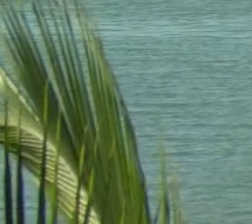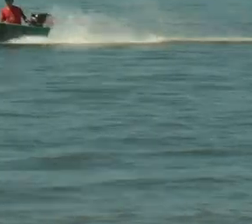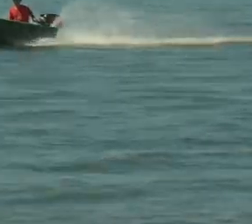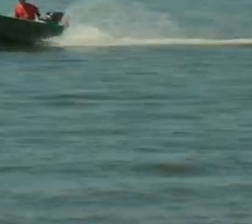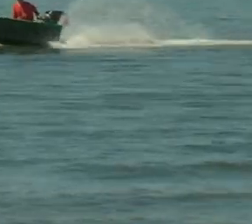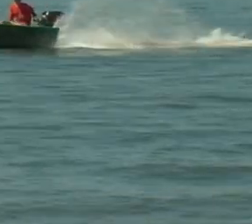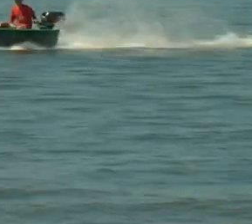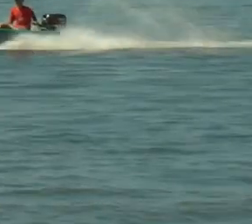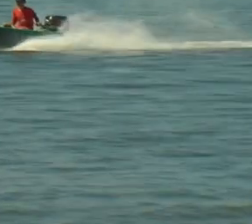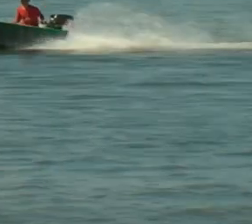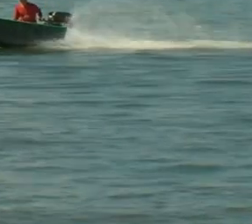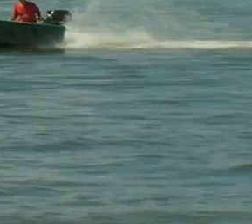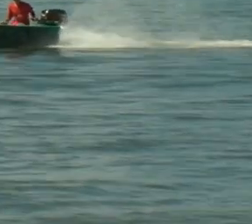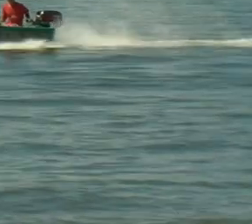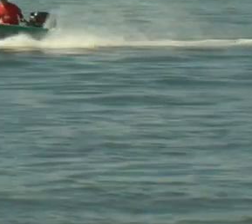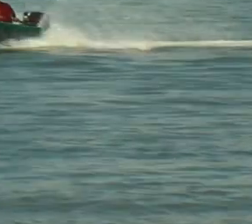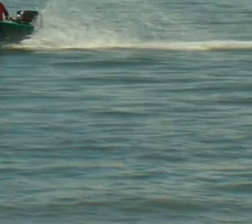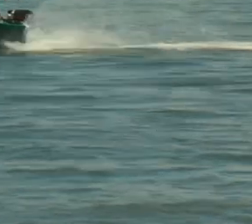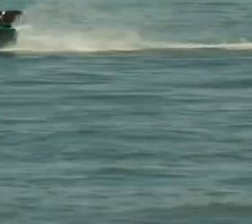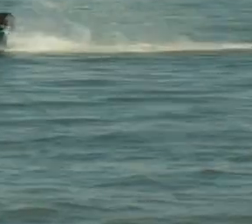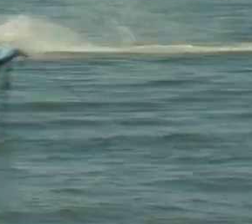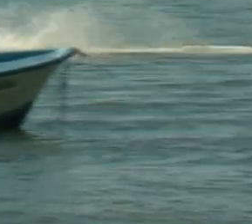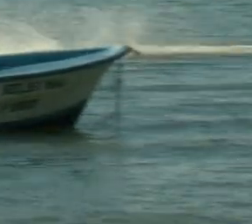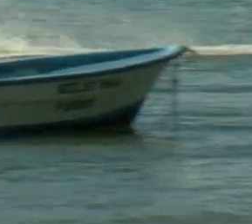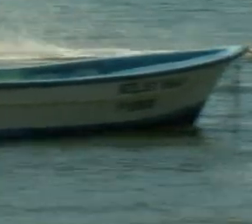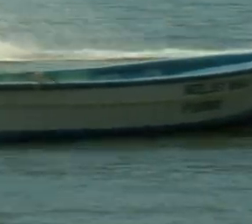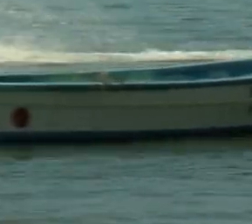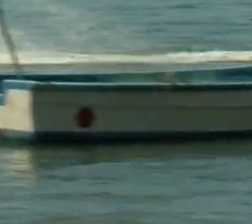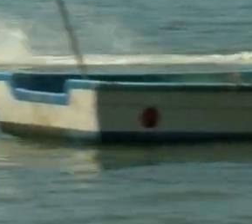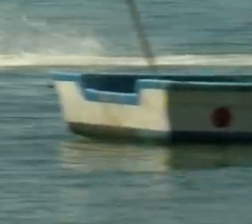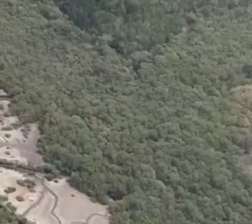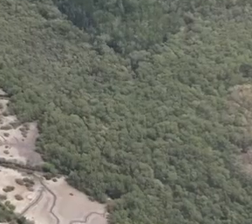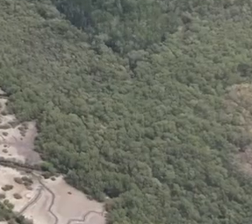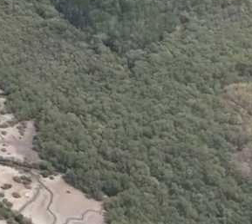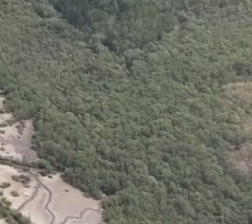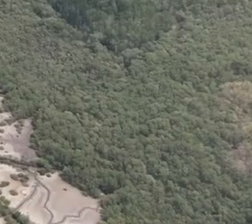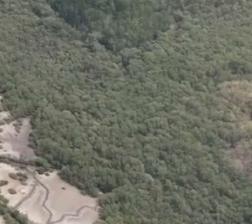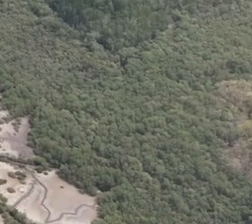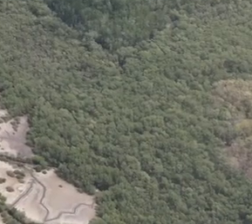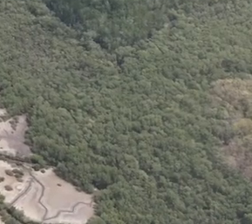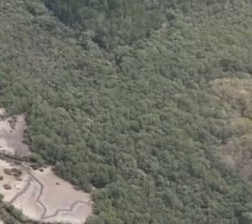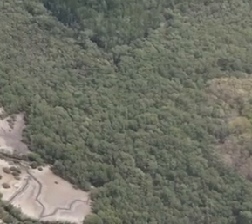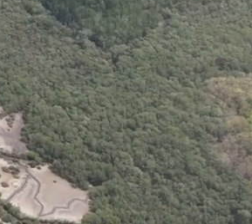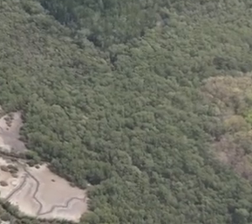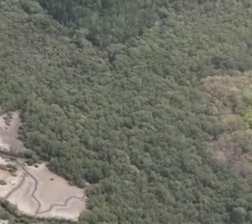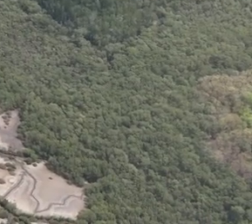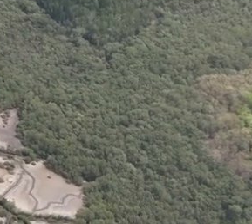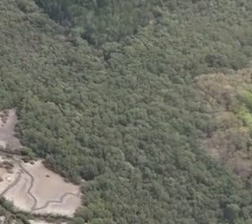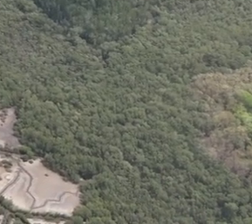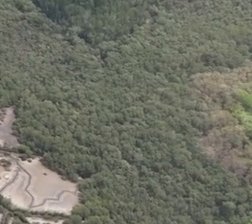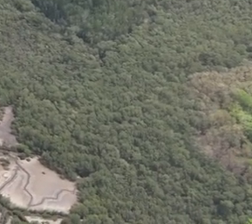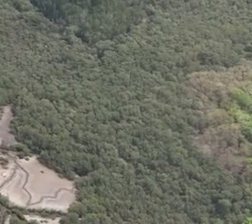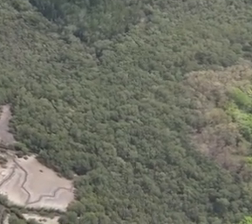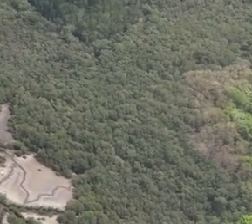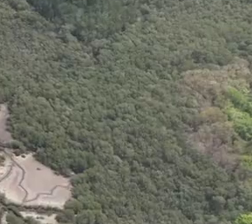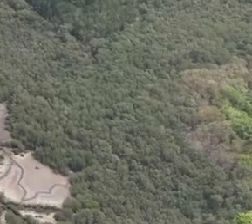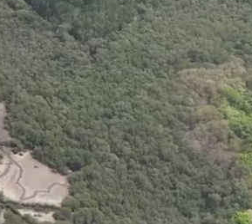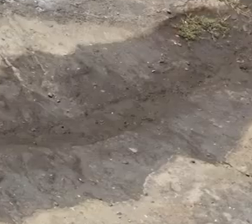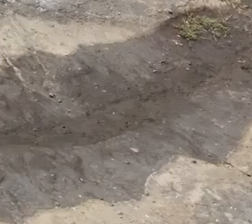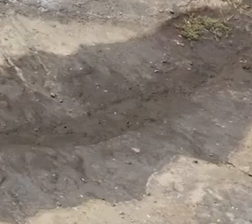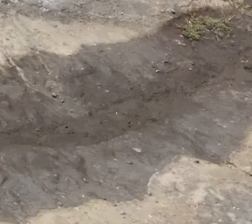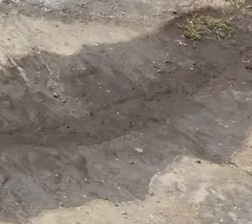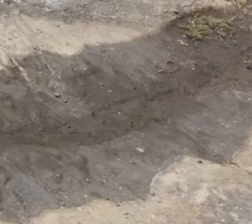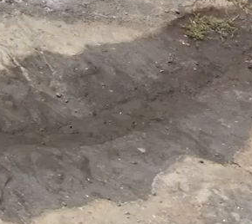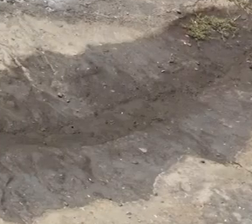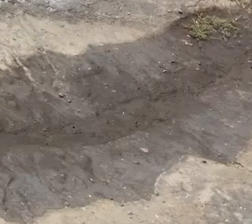costeras. Un buen ejemplo de la inversión de los fondos otorgados por el gobierno francés es la restauración de los manglares en Punta Arenas, Sierpe